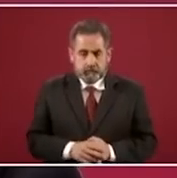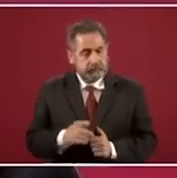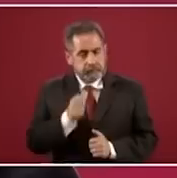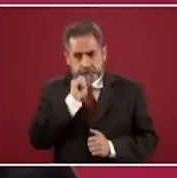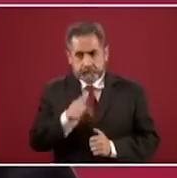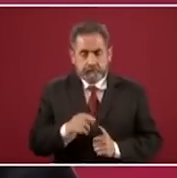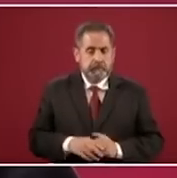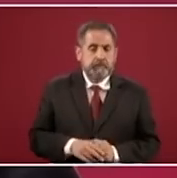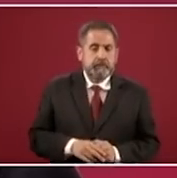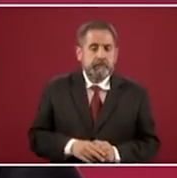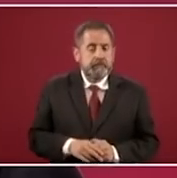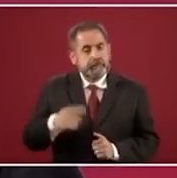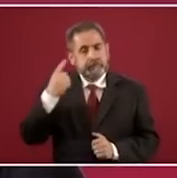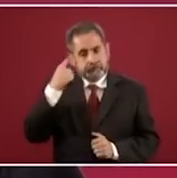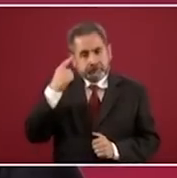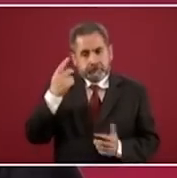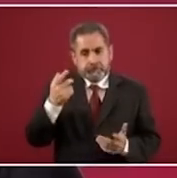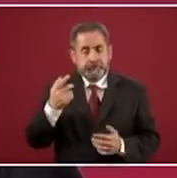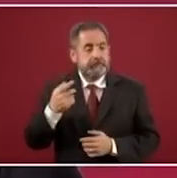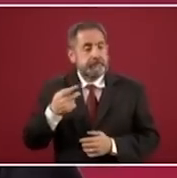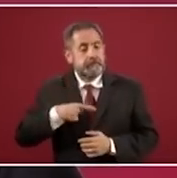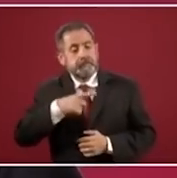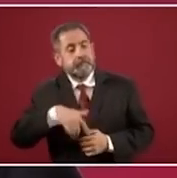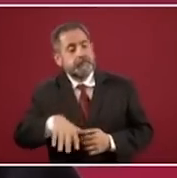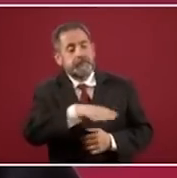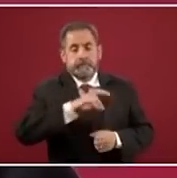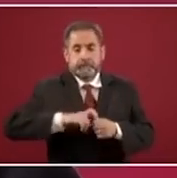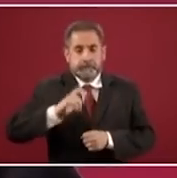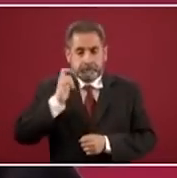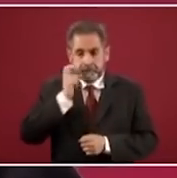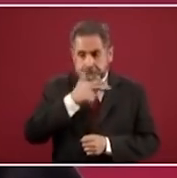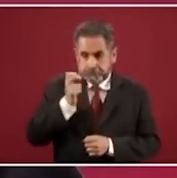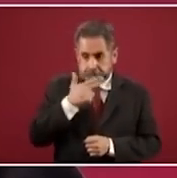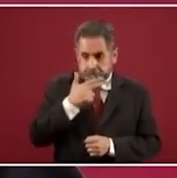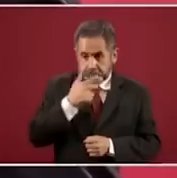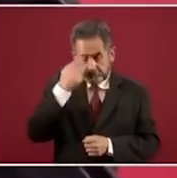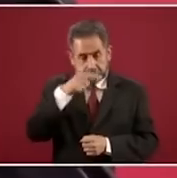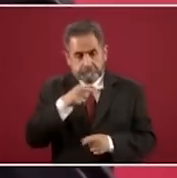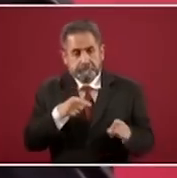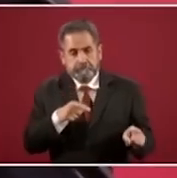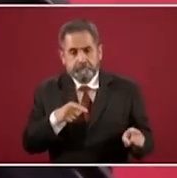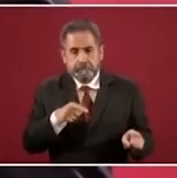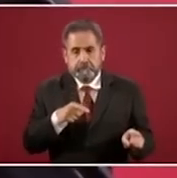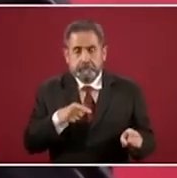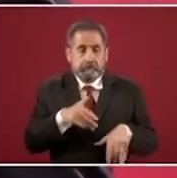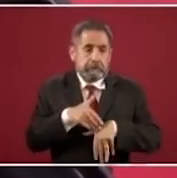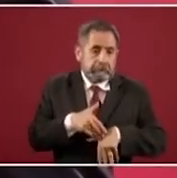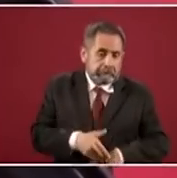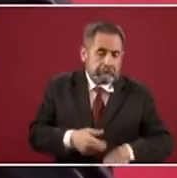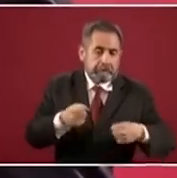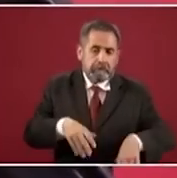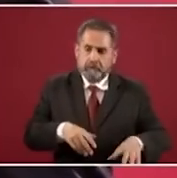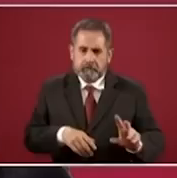Además, para los productores de Chihuahua, para que no se dejen